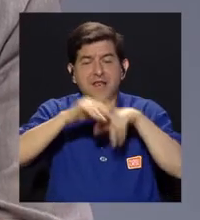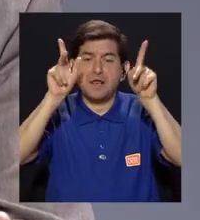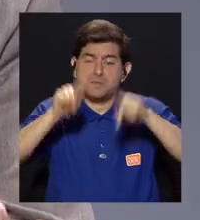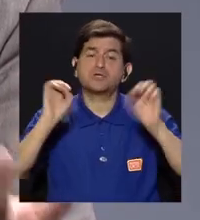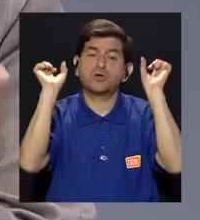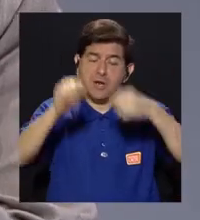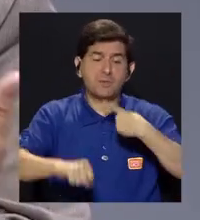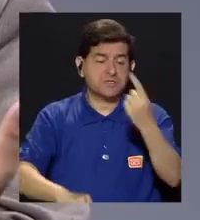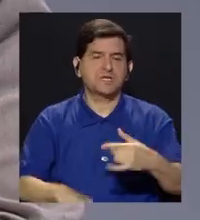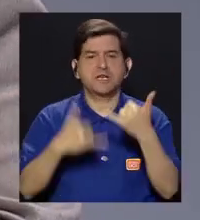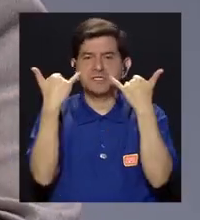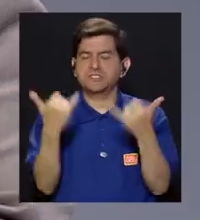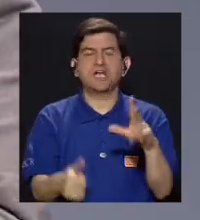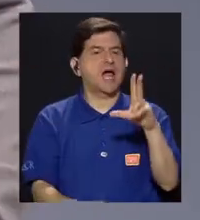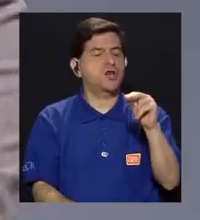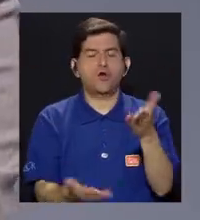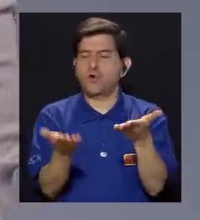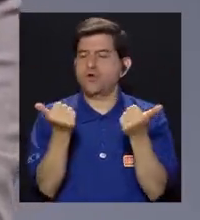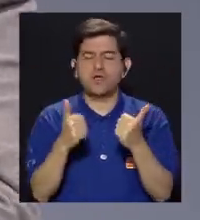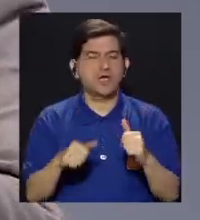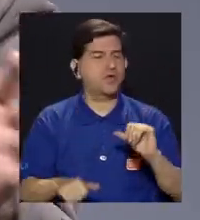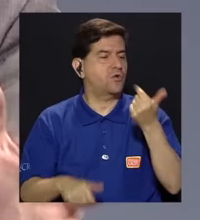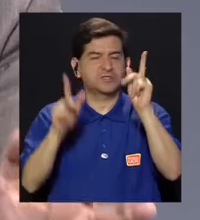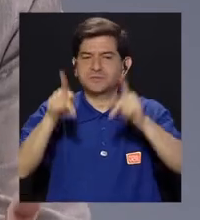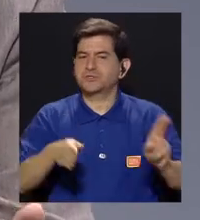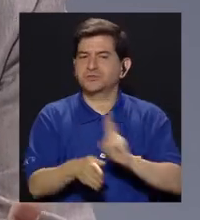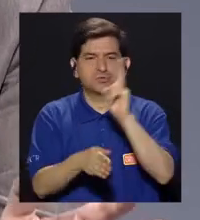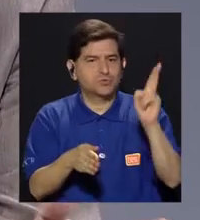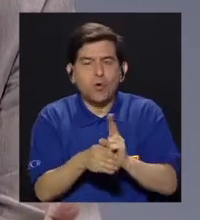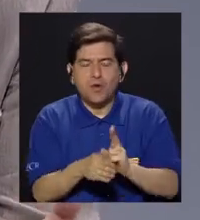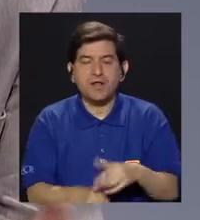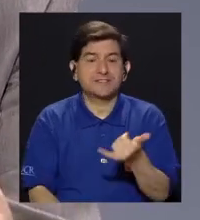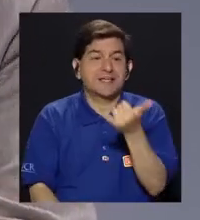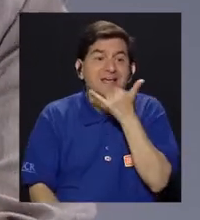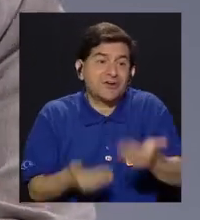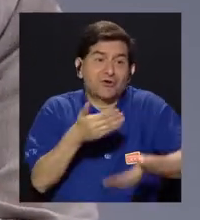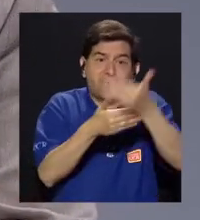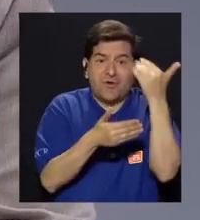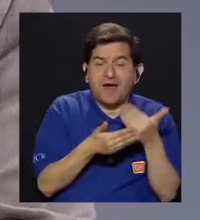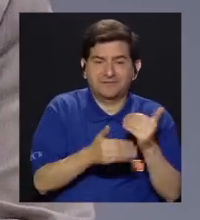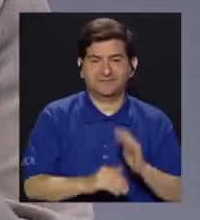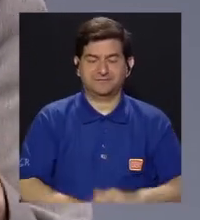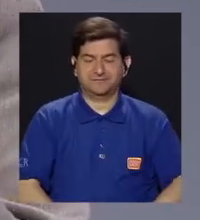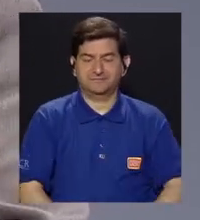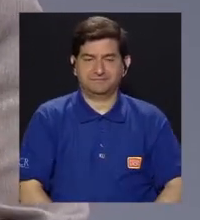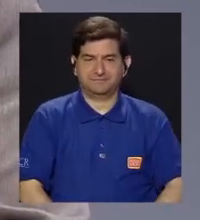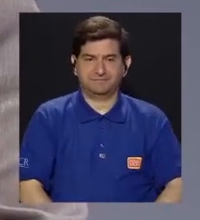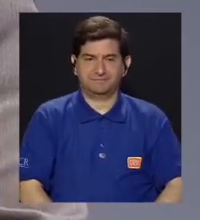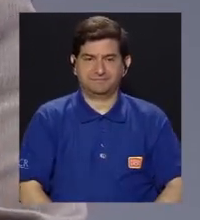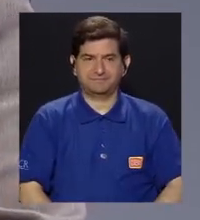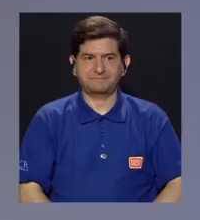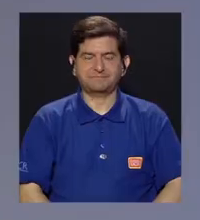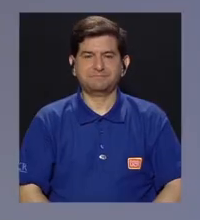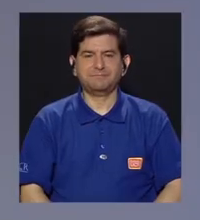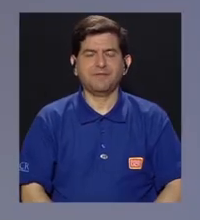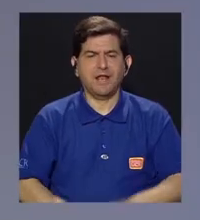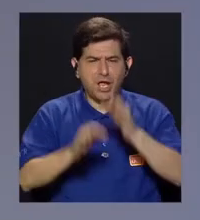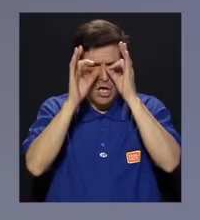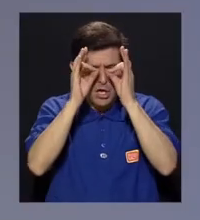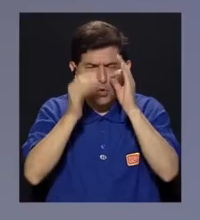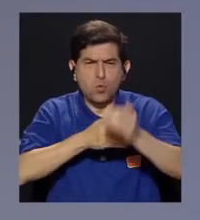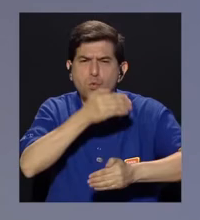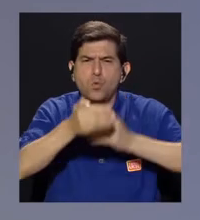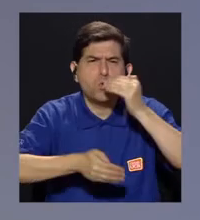fundamental y la persona si podrá decir bueno ya no no quiero que los estén utilizando porque fue por error revisar ahora como